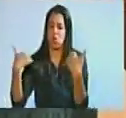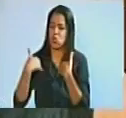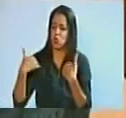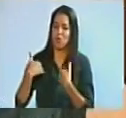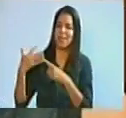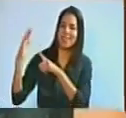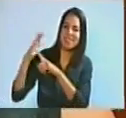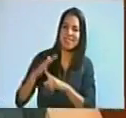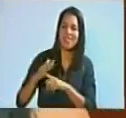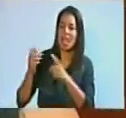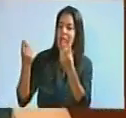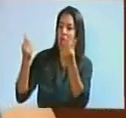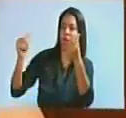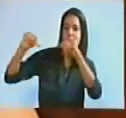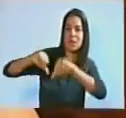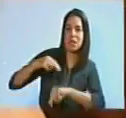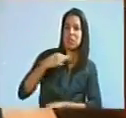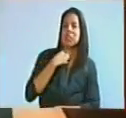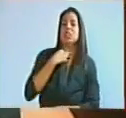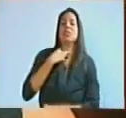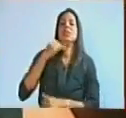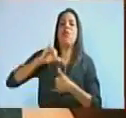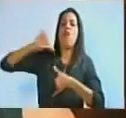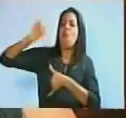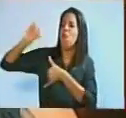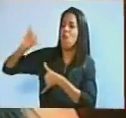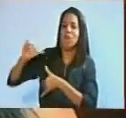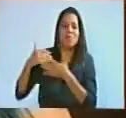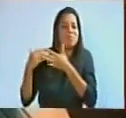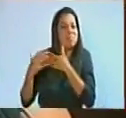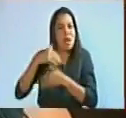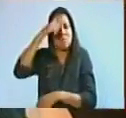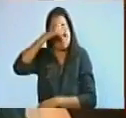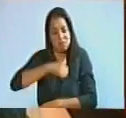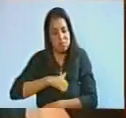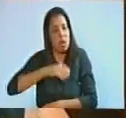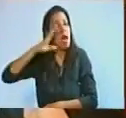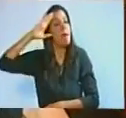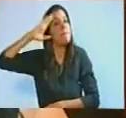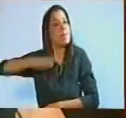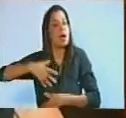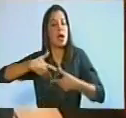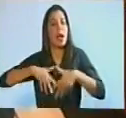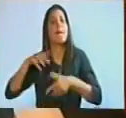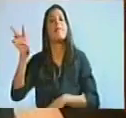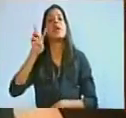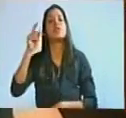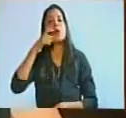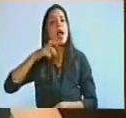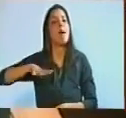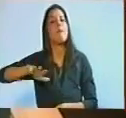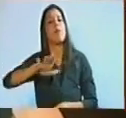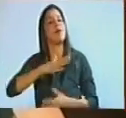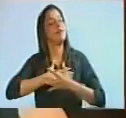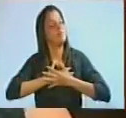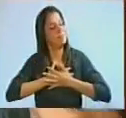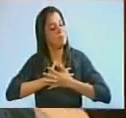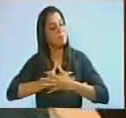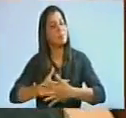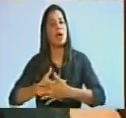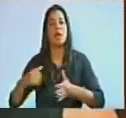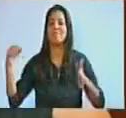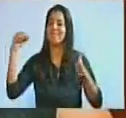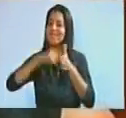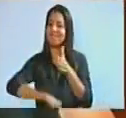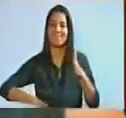guerra económica, con un ejército del pueblo venezolano que está a su disposición para seguir en la lucha, y